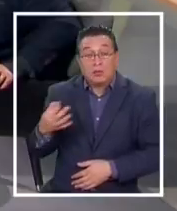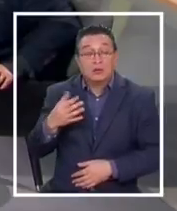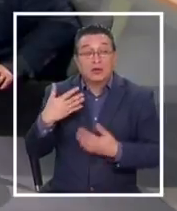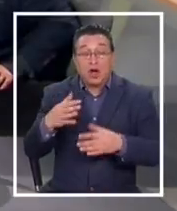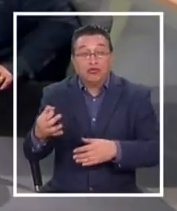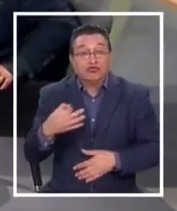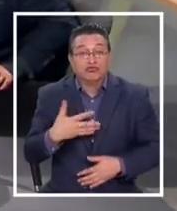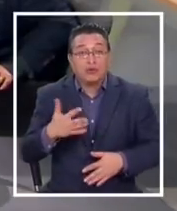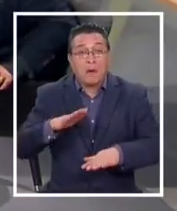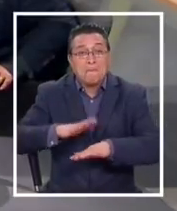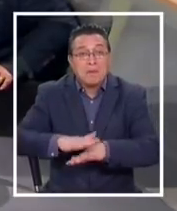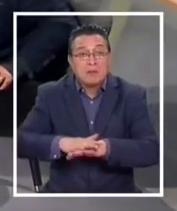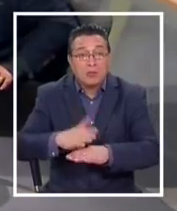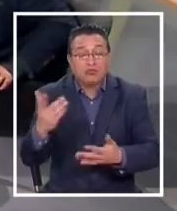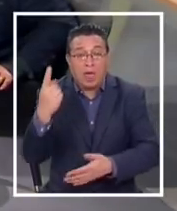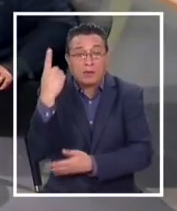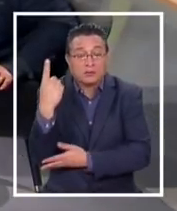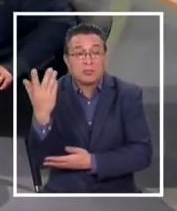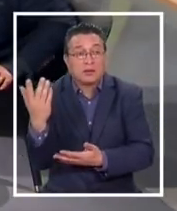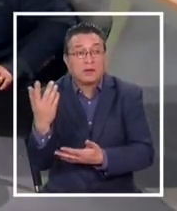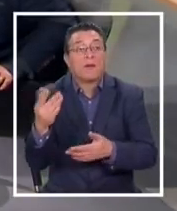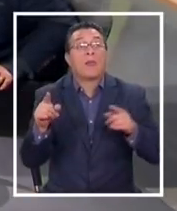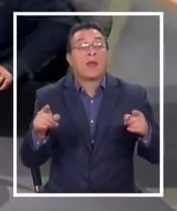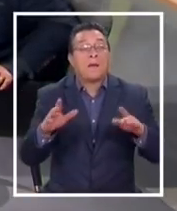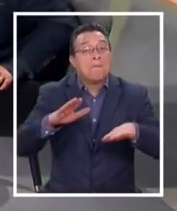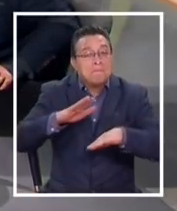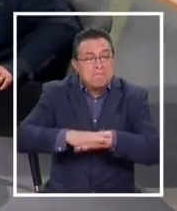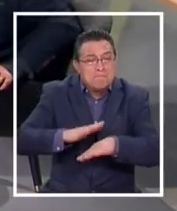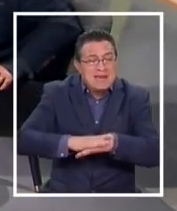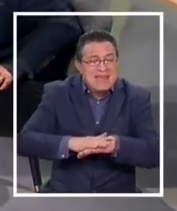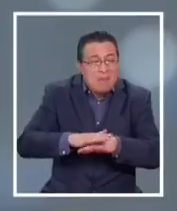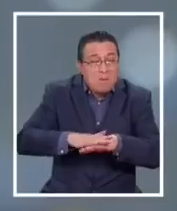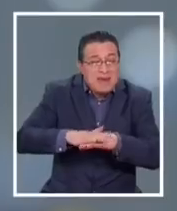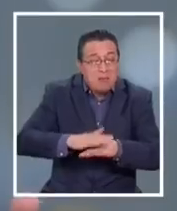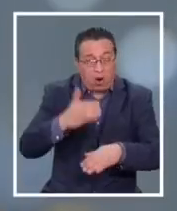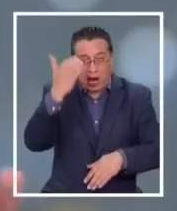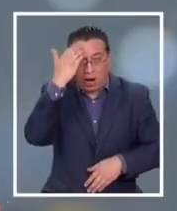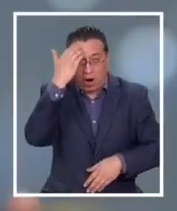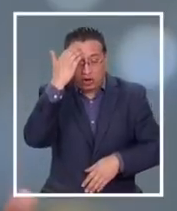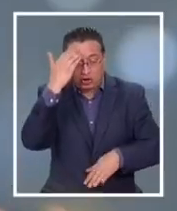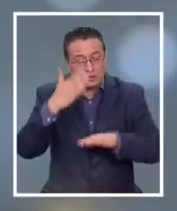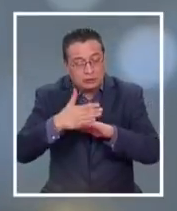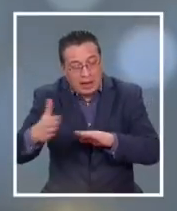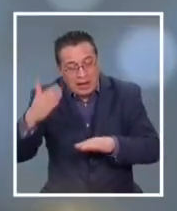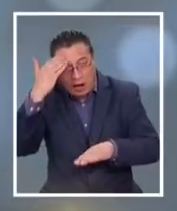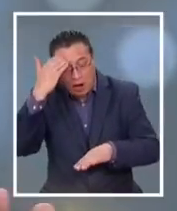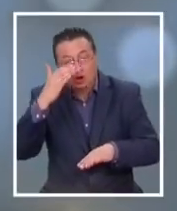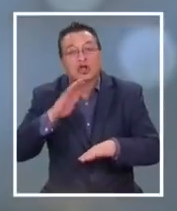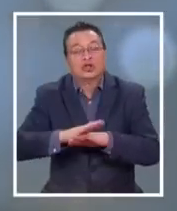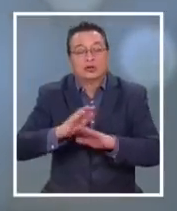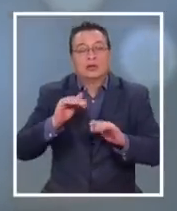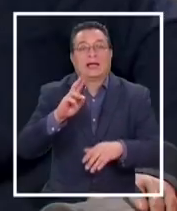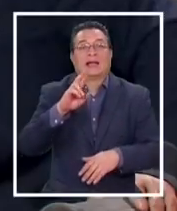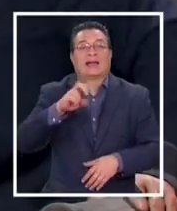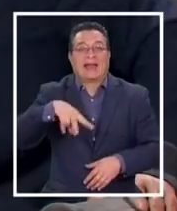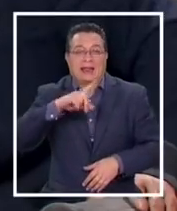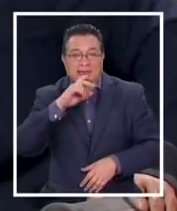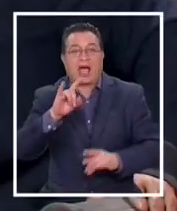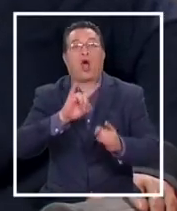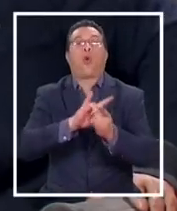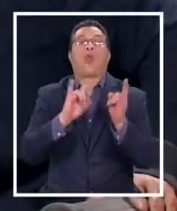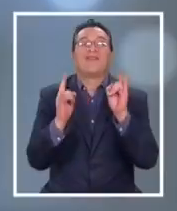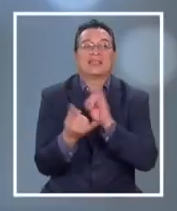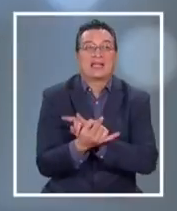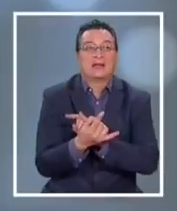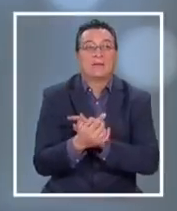Da lo mismo. Crisis. Yo digo, lo menos hasta agosto. Por lo menos pasar agosto con una renta universal de emergencia.